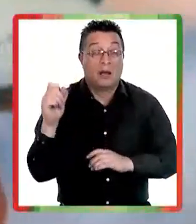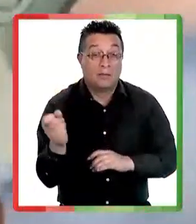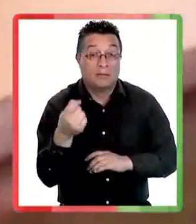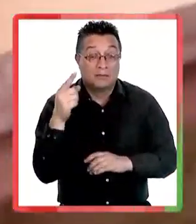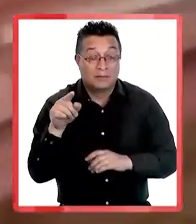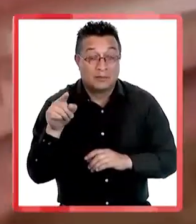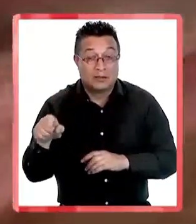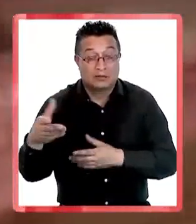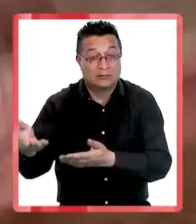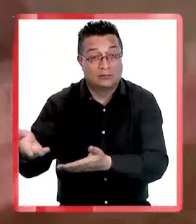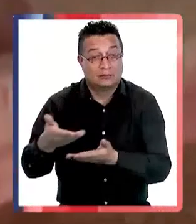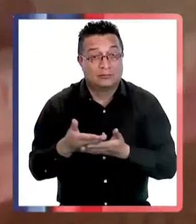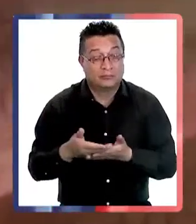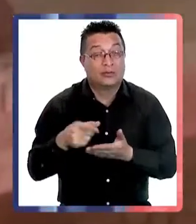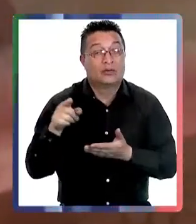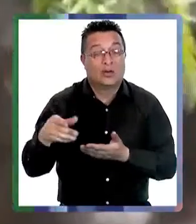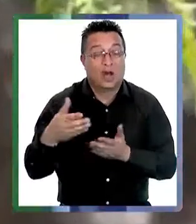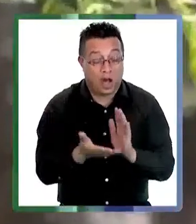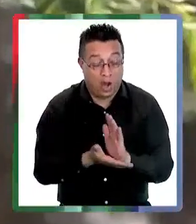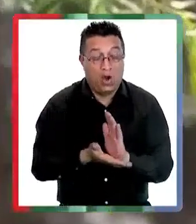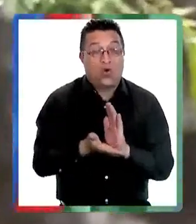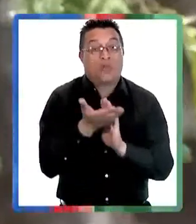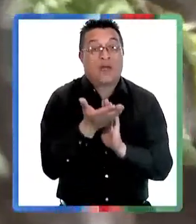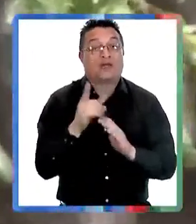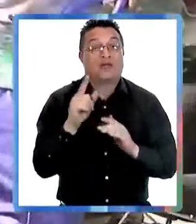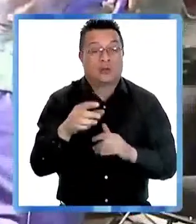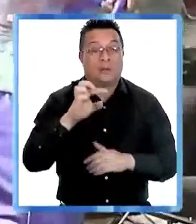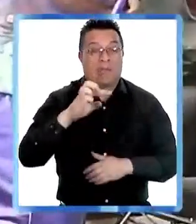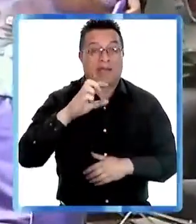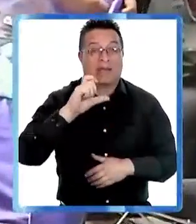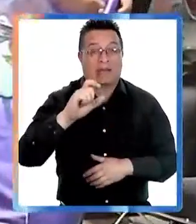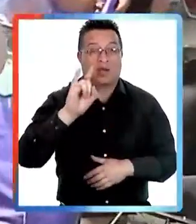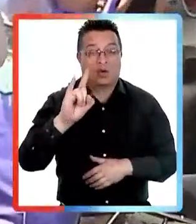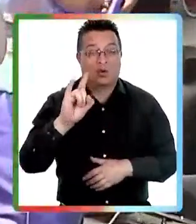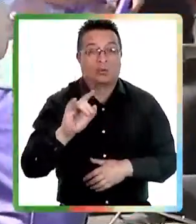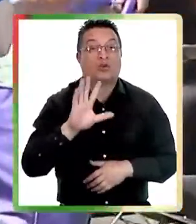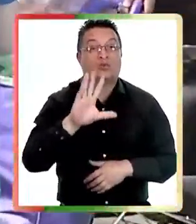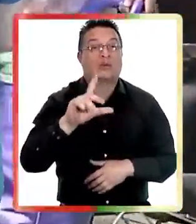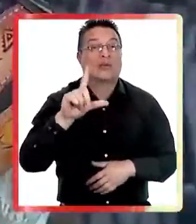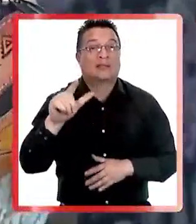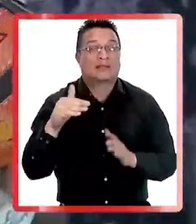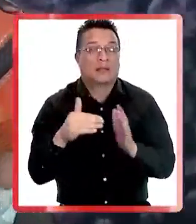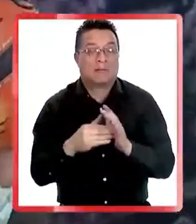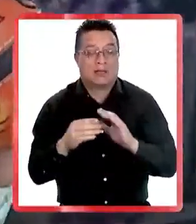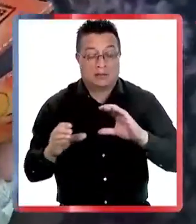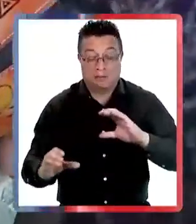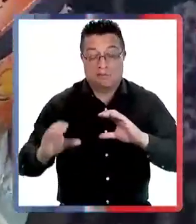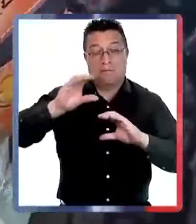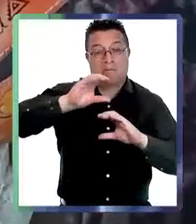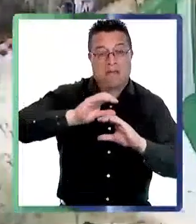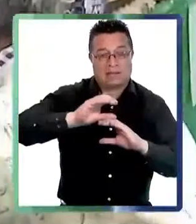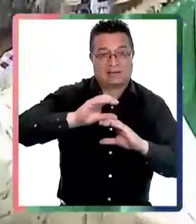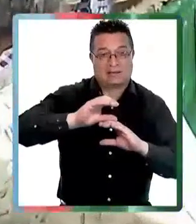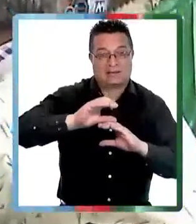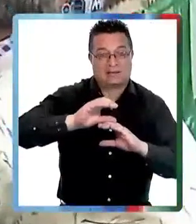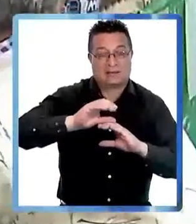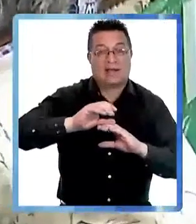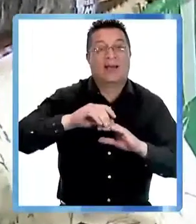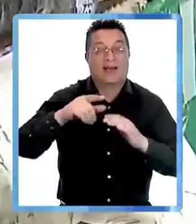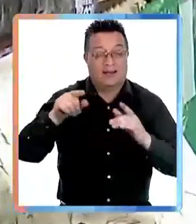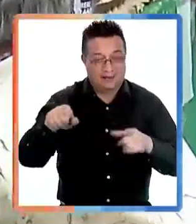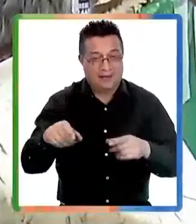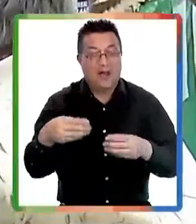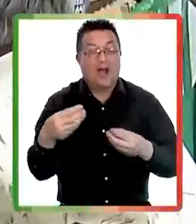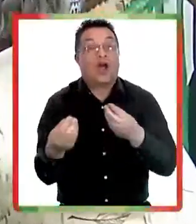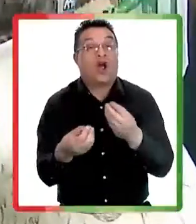Primero, va a recibir el aumento correspondiente a la PGU, que son 57.000 pesos. Eso